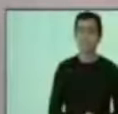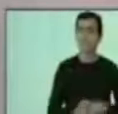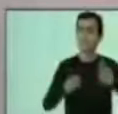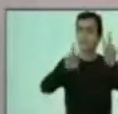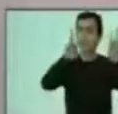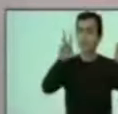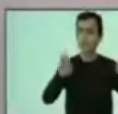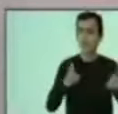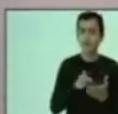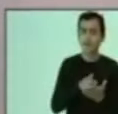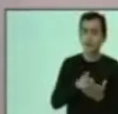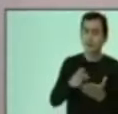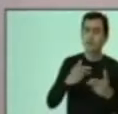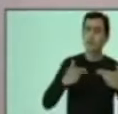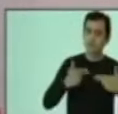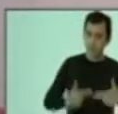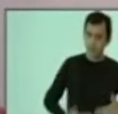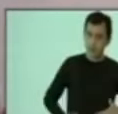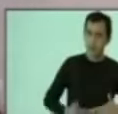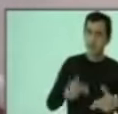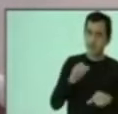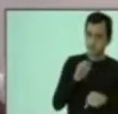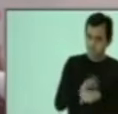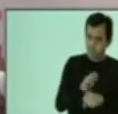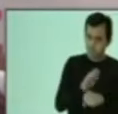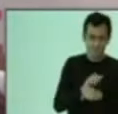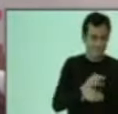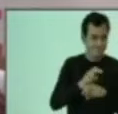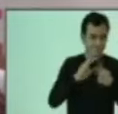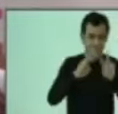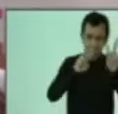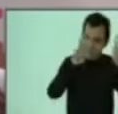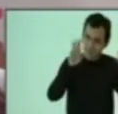los derechos humanos es un tema universal.